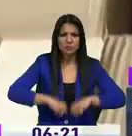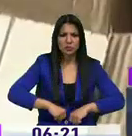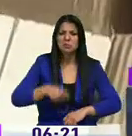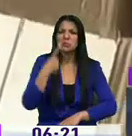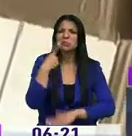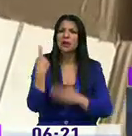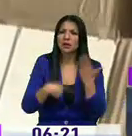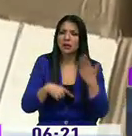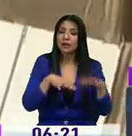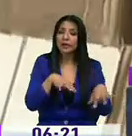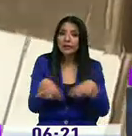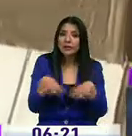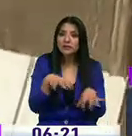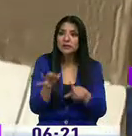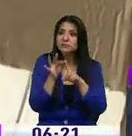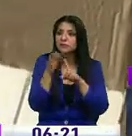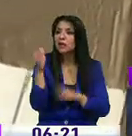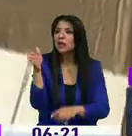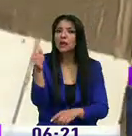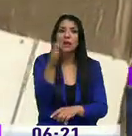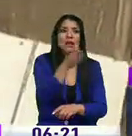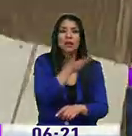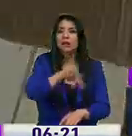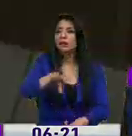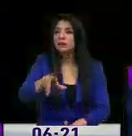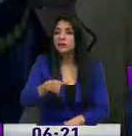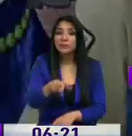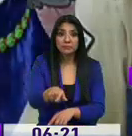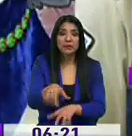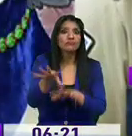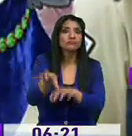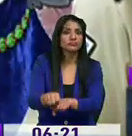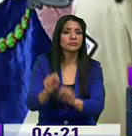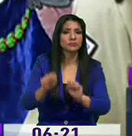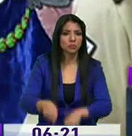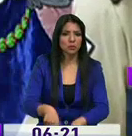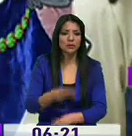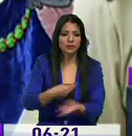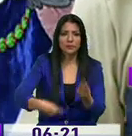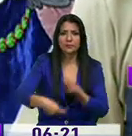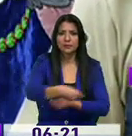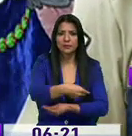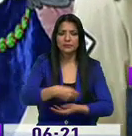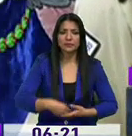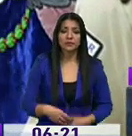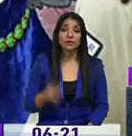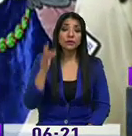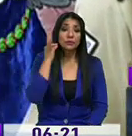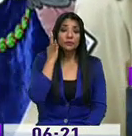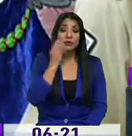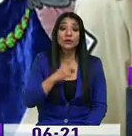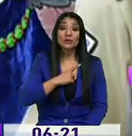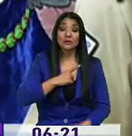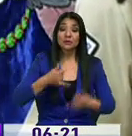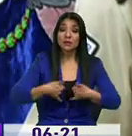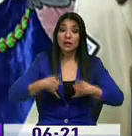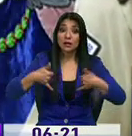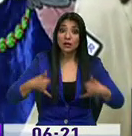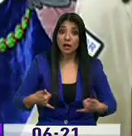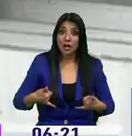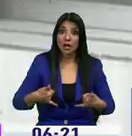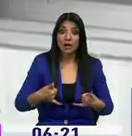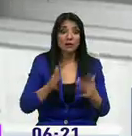ejecutar un operativo y recuperar los objetos la señora propietaria del local tomamos contacto jamás dio a